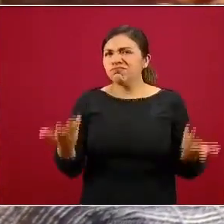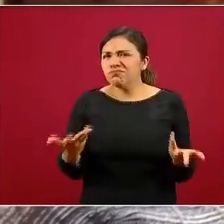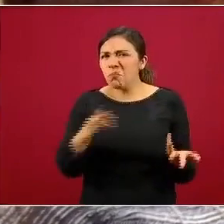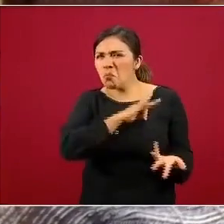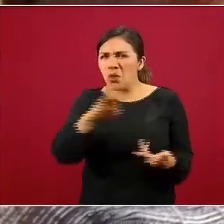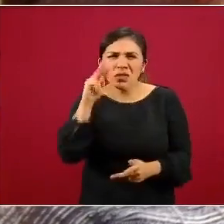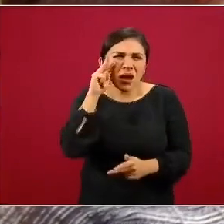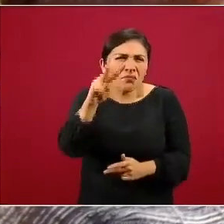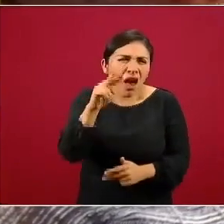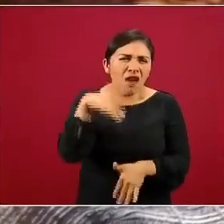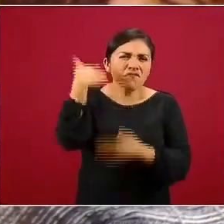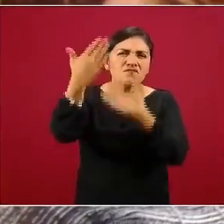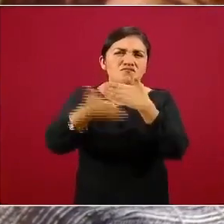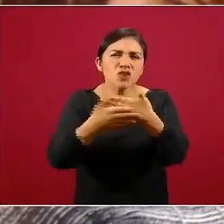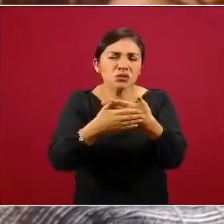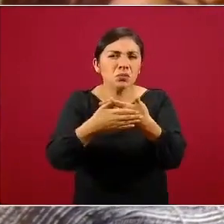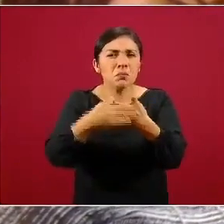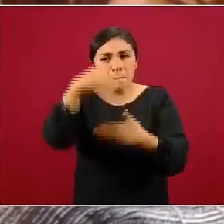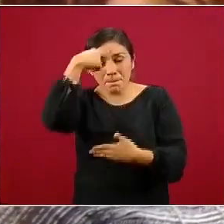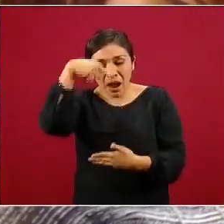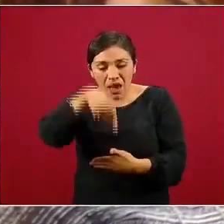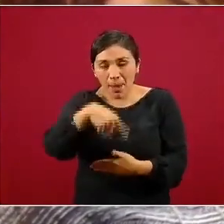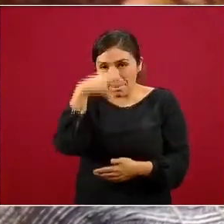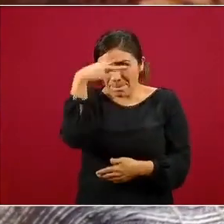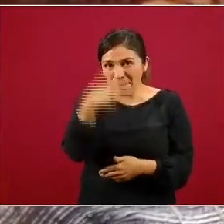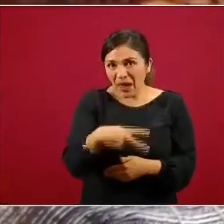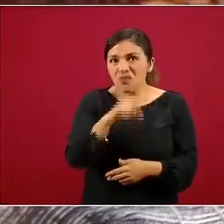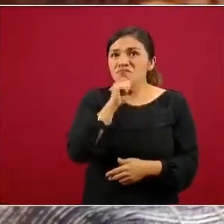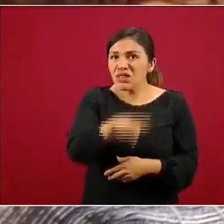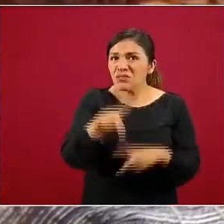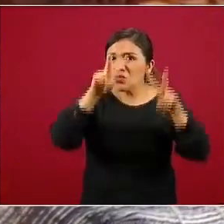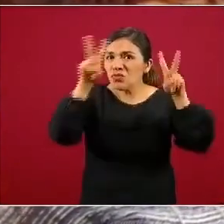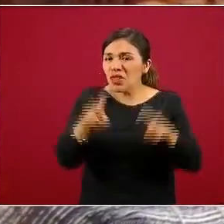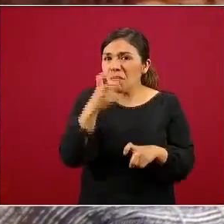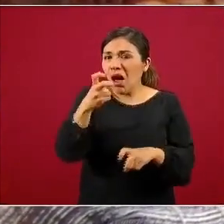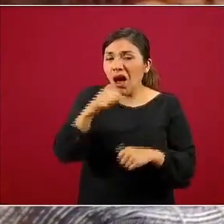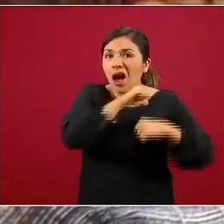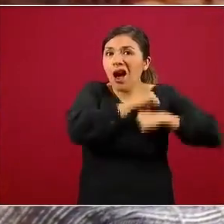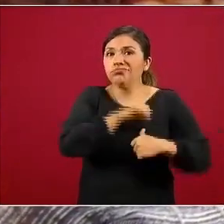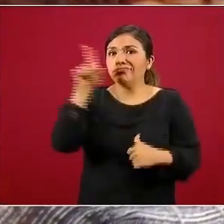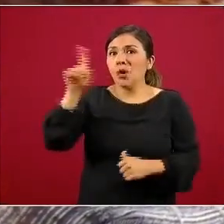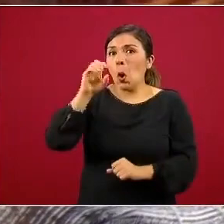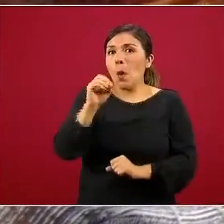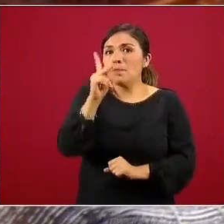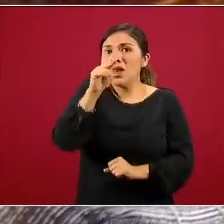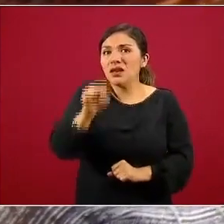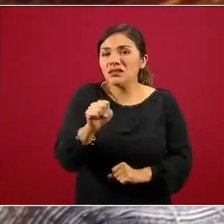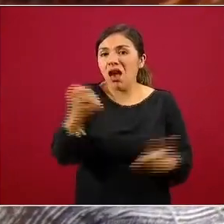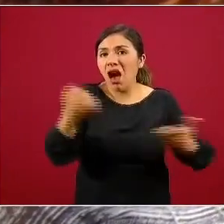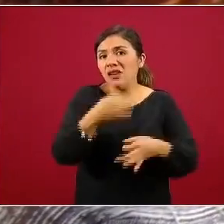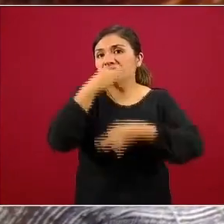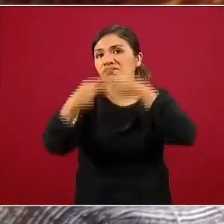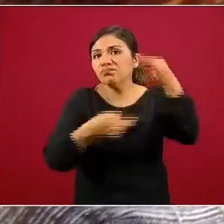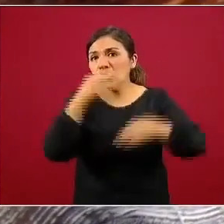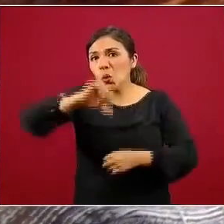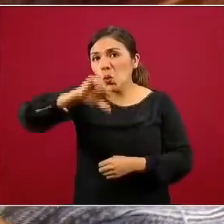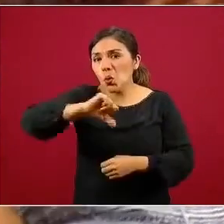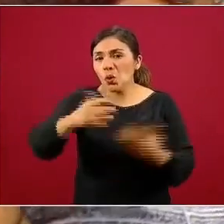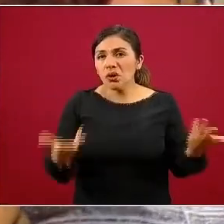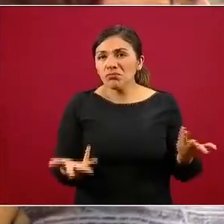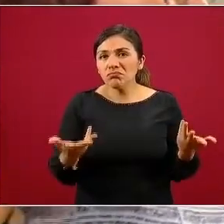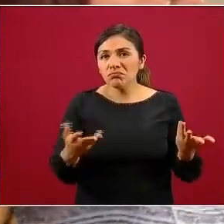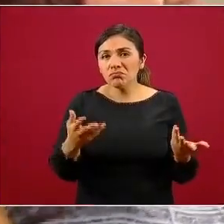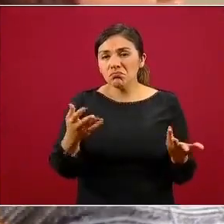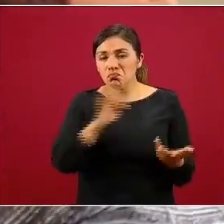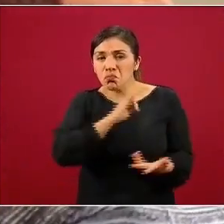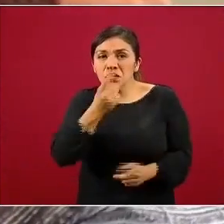qué panorama se está viendo para México respecto a este informe que está dando la Organización Panamericana de la